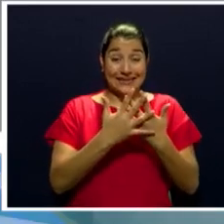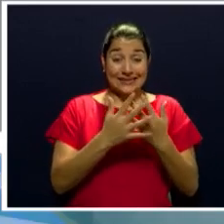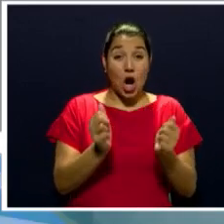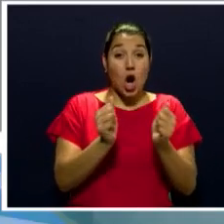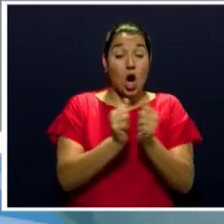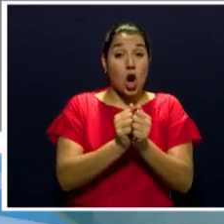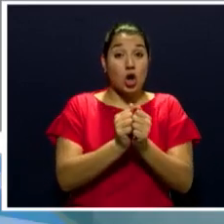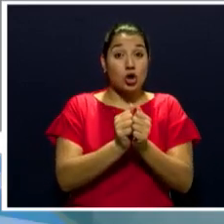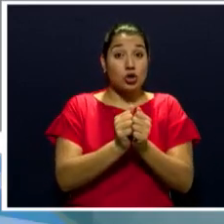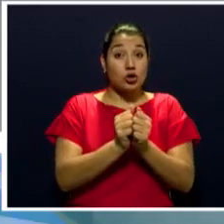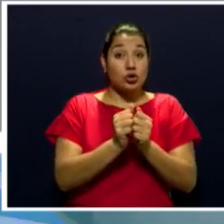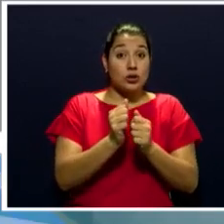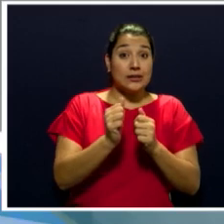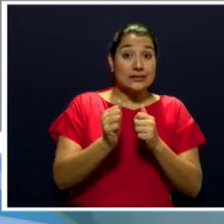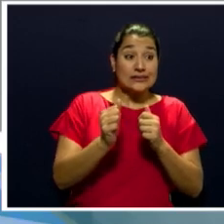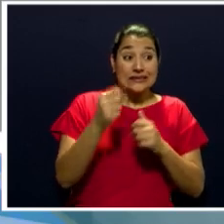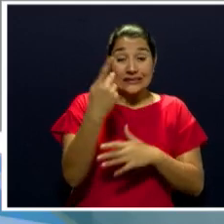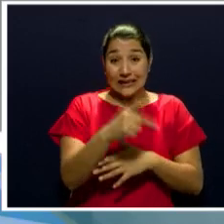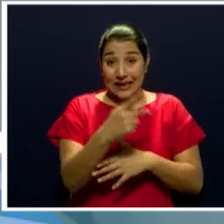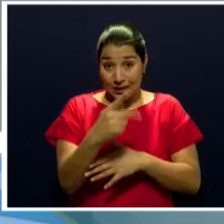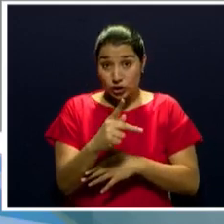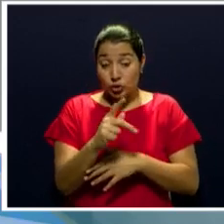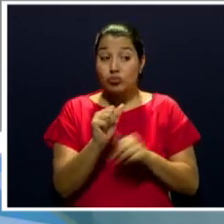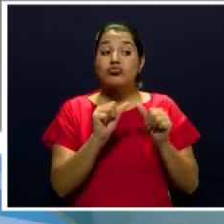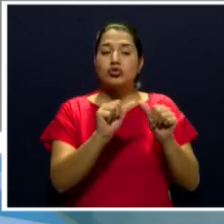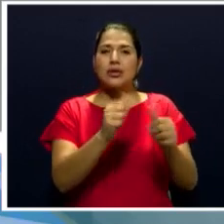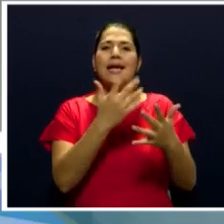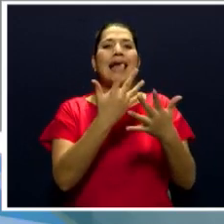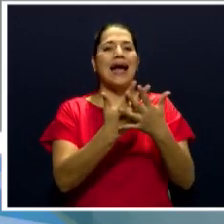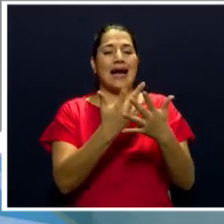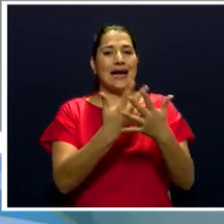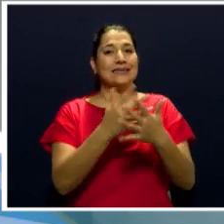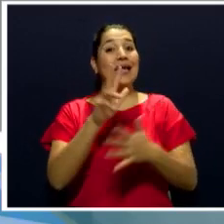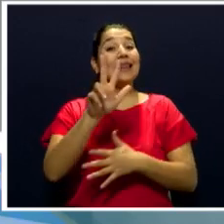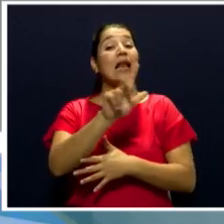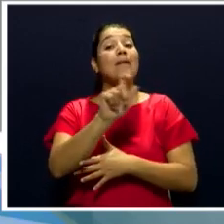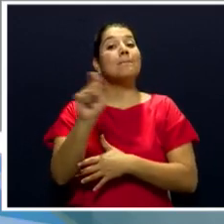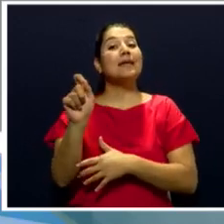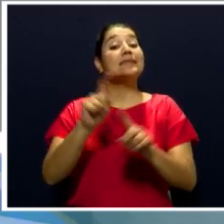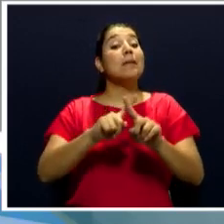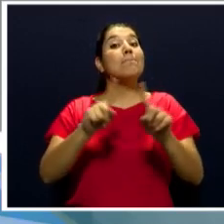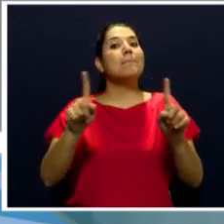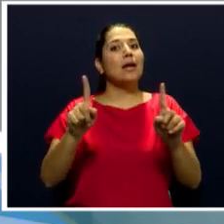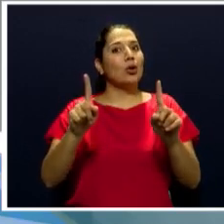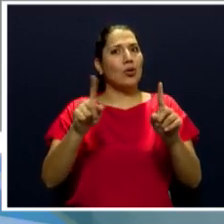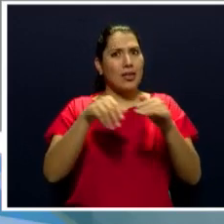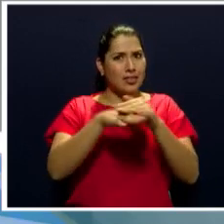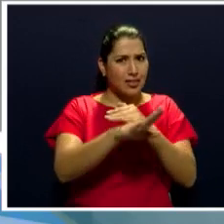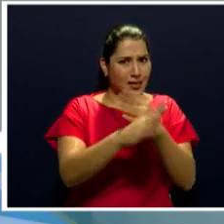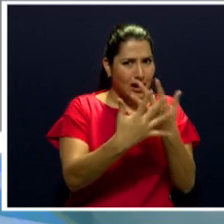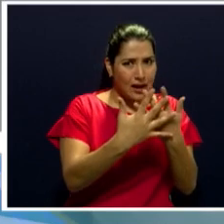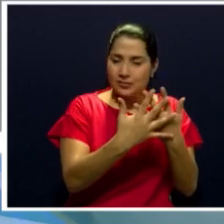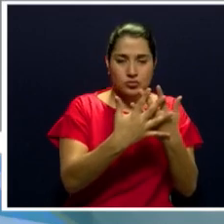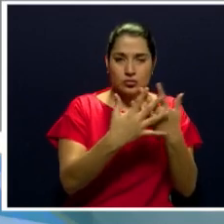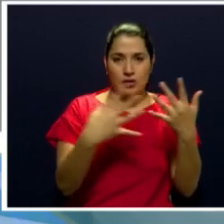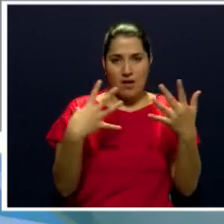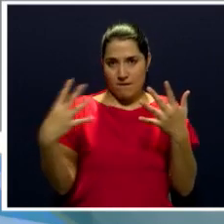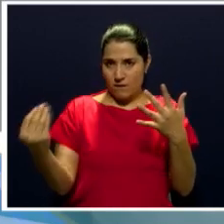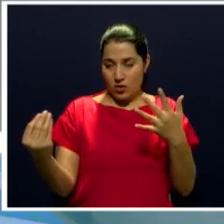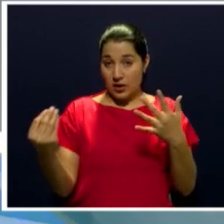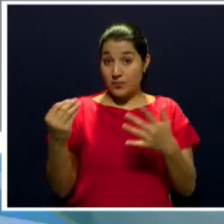seguir cumpliendo sus condenas por un plazo de 3 meses, pero fuera de la cárcel. Así